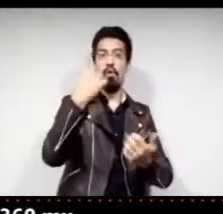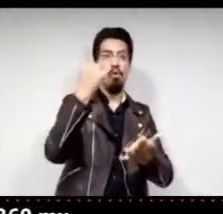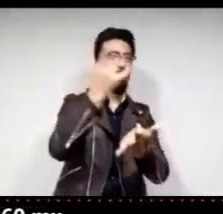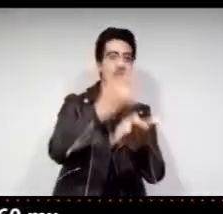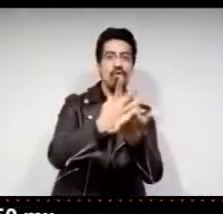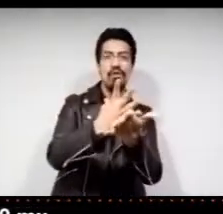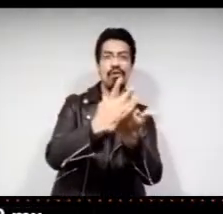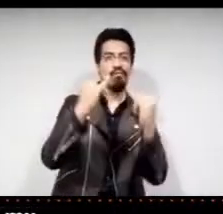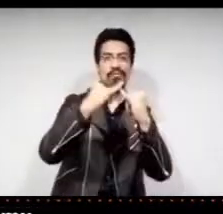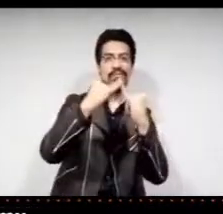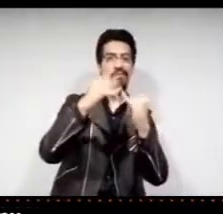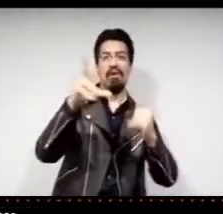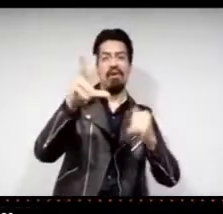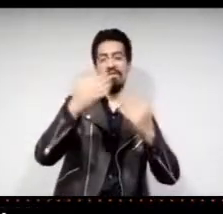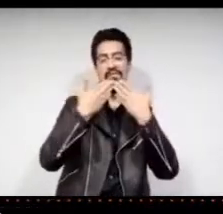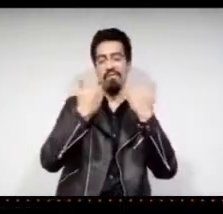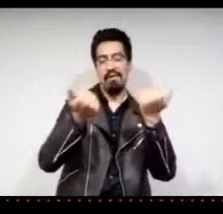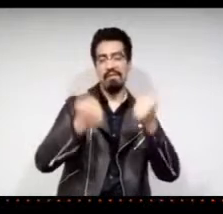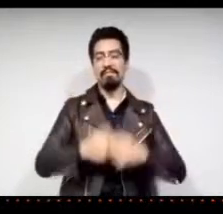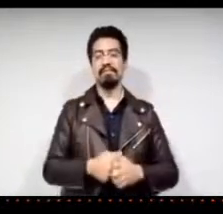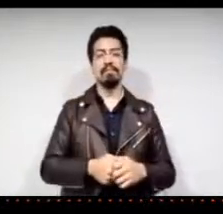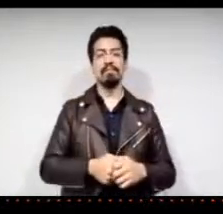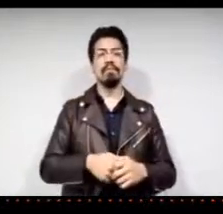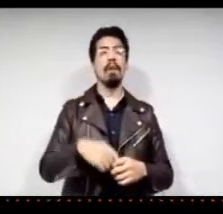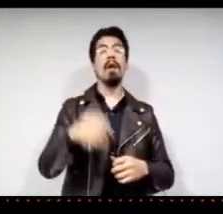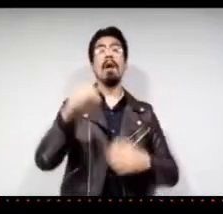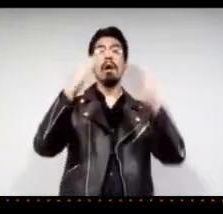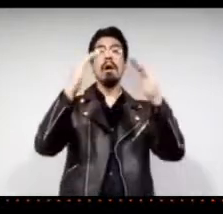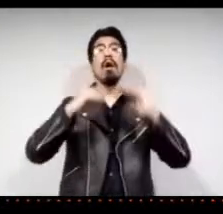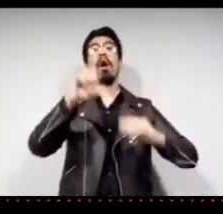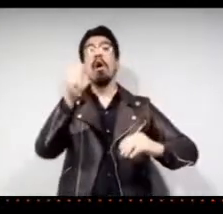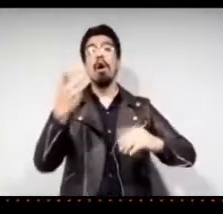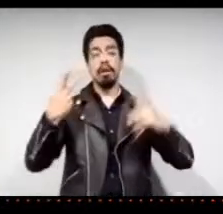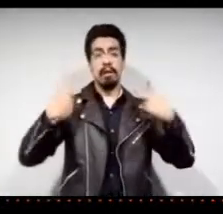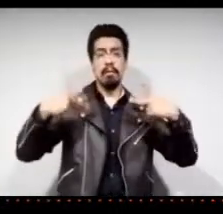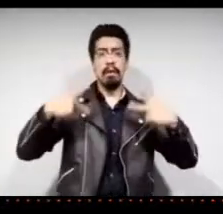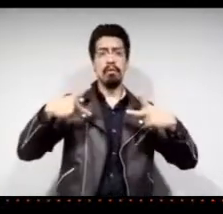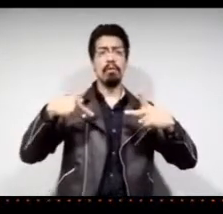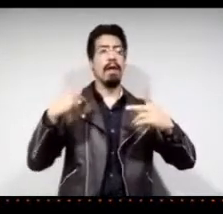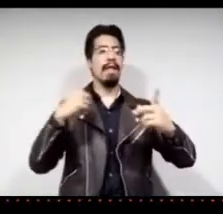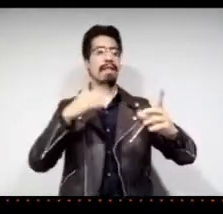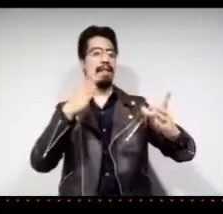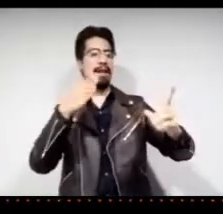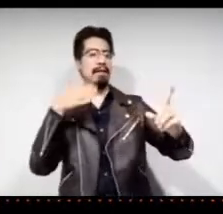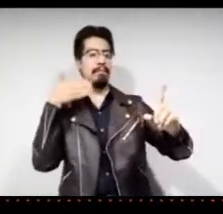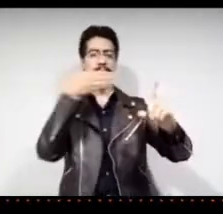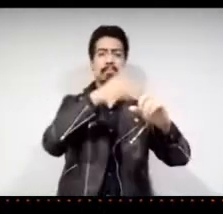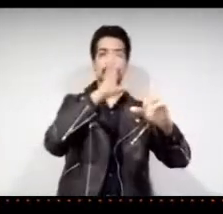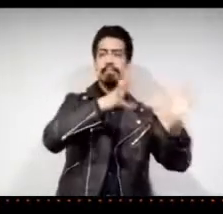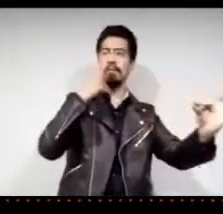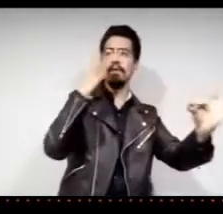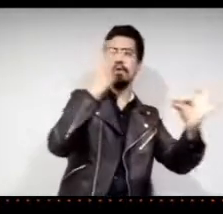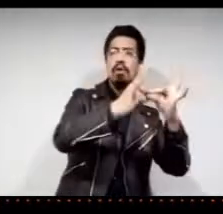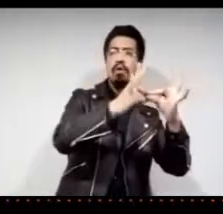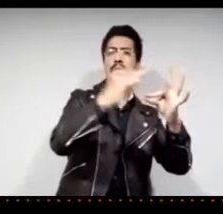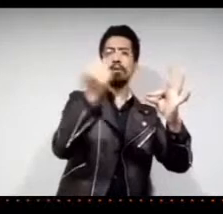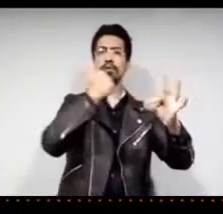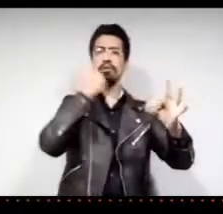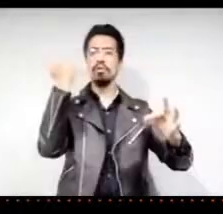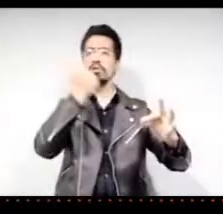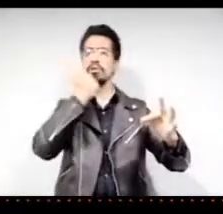gustaría, entonces, otra de las preguntas tiene que ver con el compromiso de los estudiantes hacia la autogestión